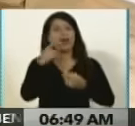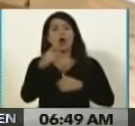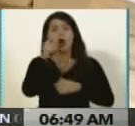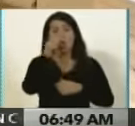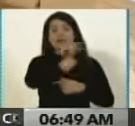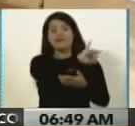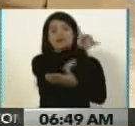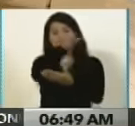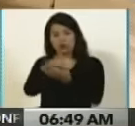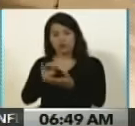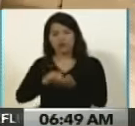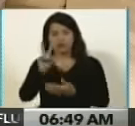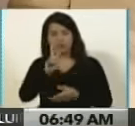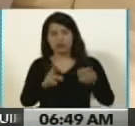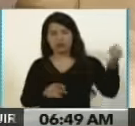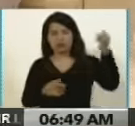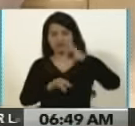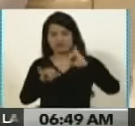al país,